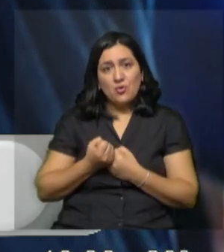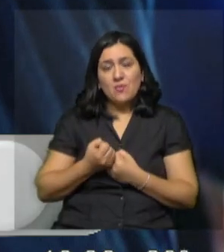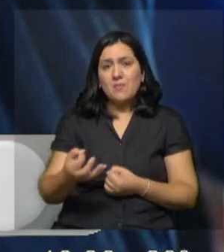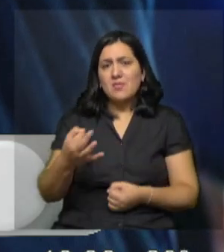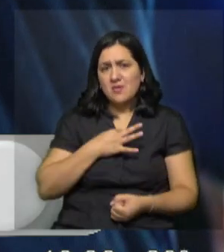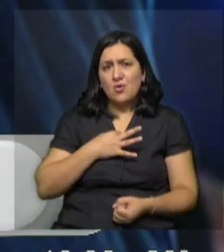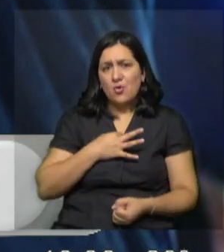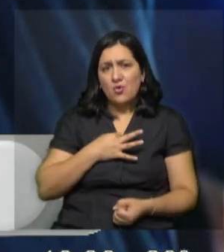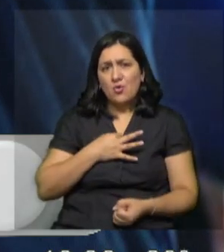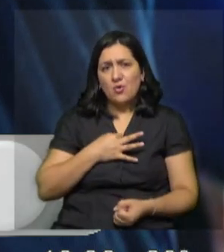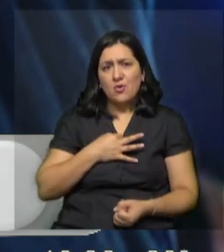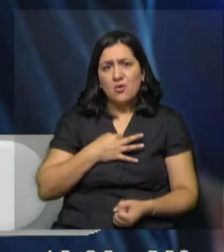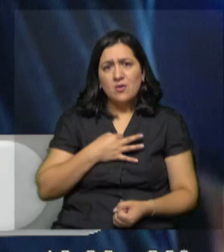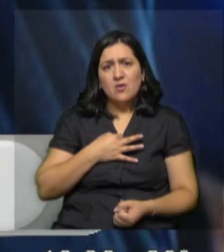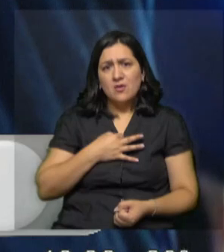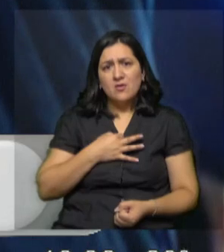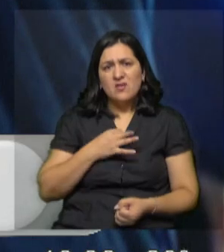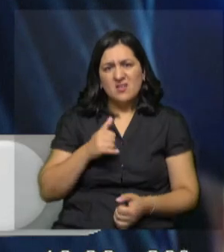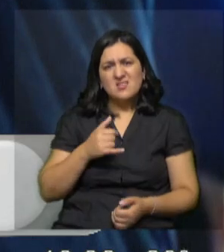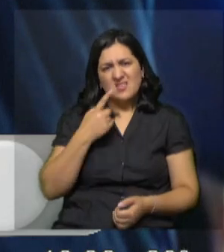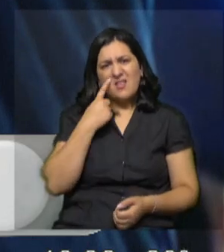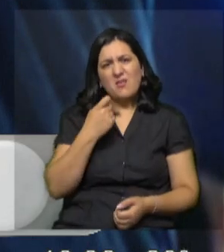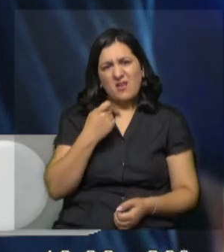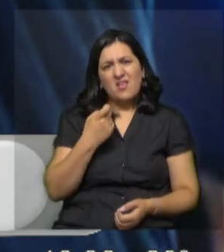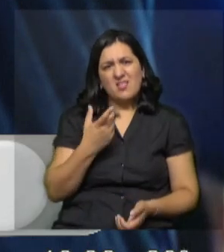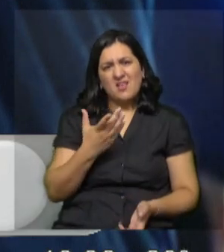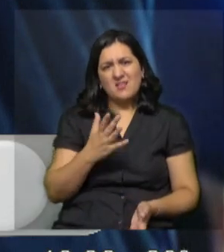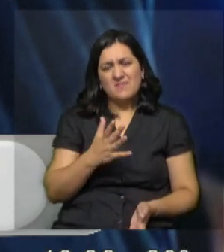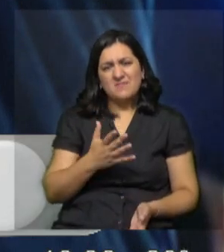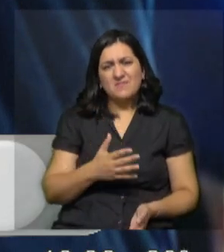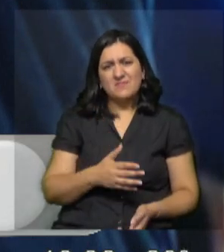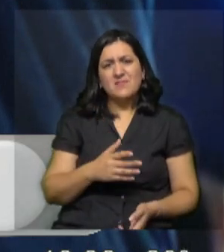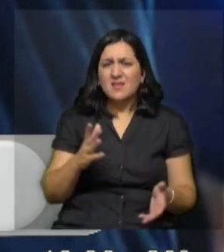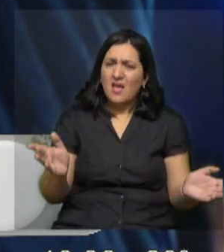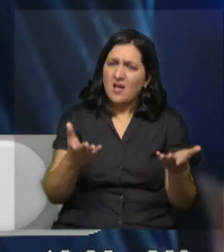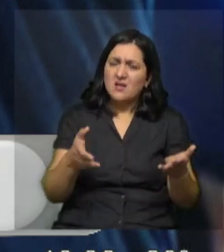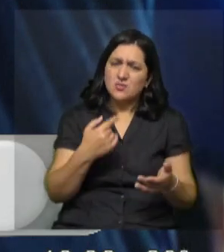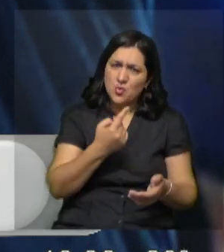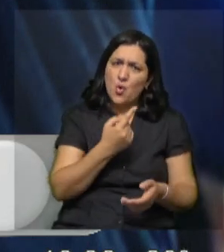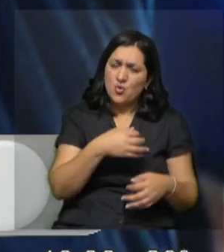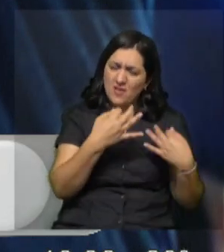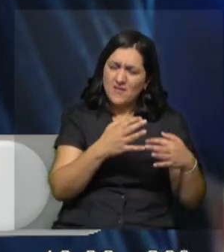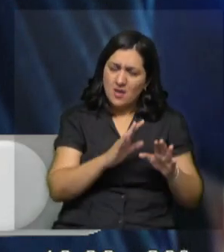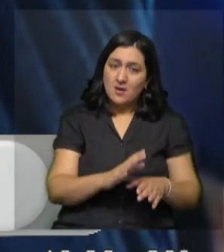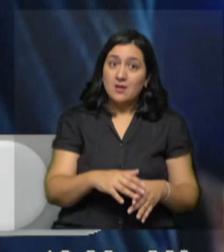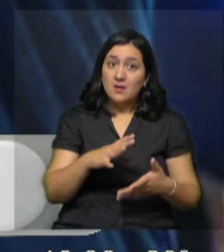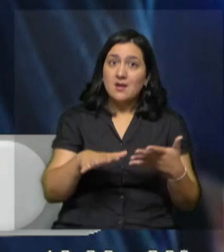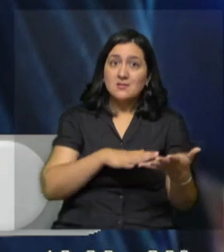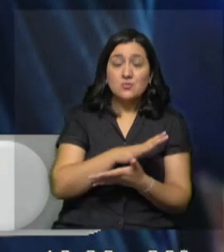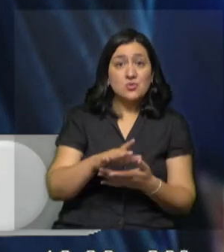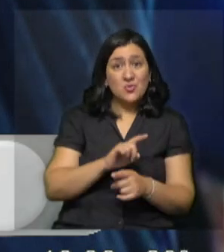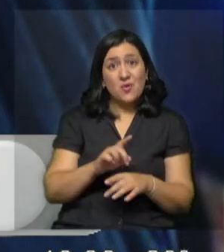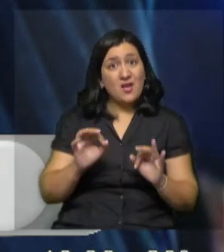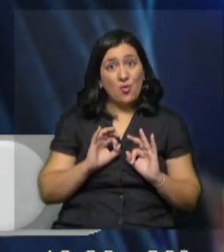dijo que ya lo veía, él también lo estaba notando, y que le dé para adelante. Y era una situación incómoda,